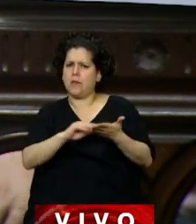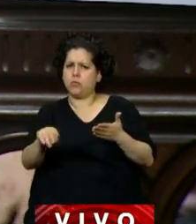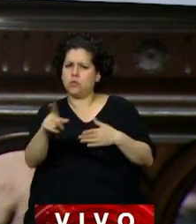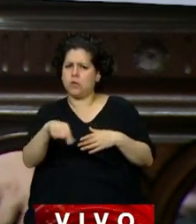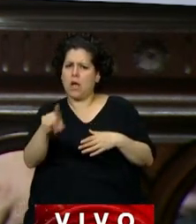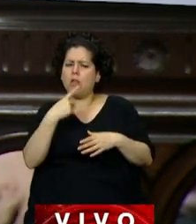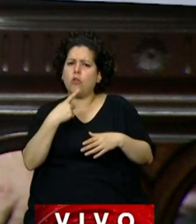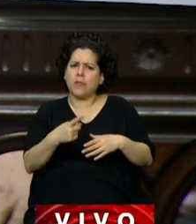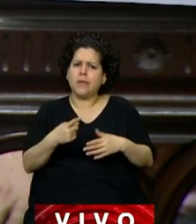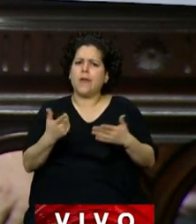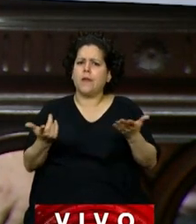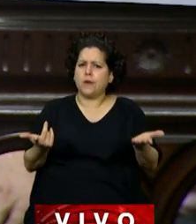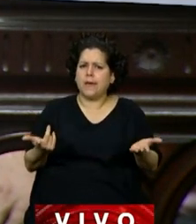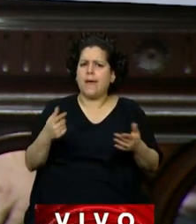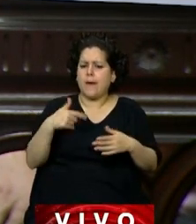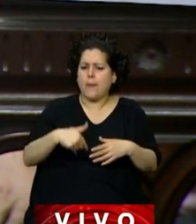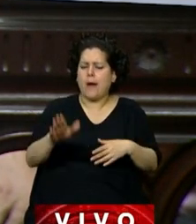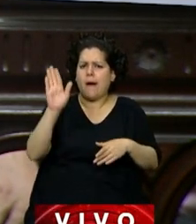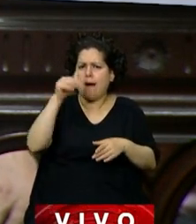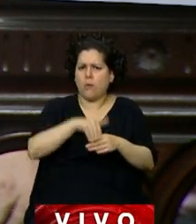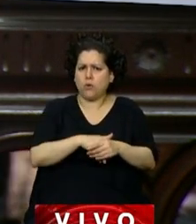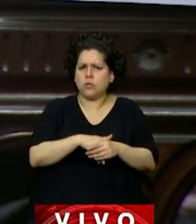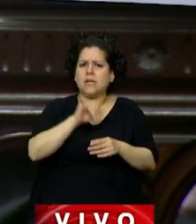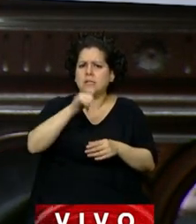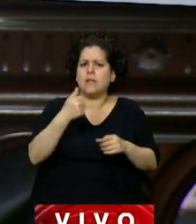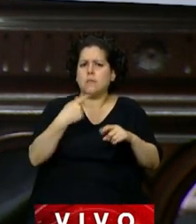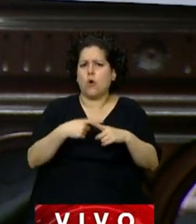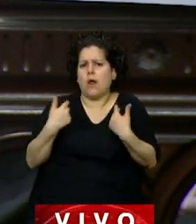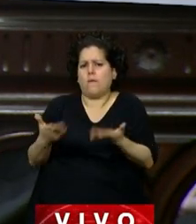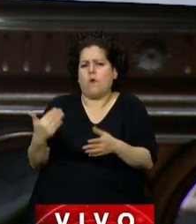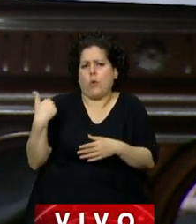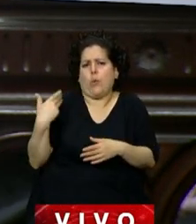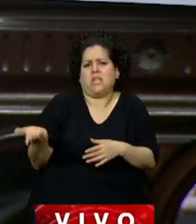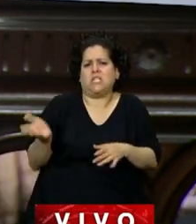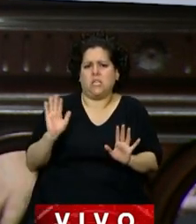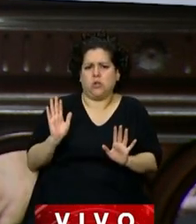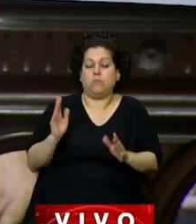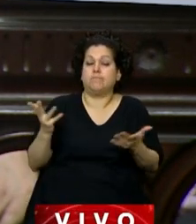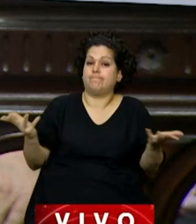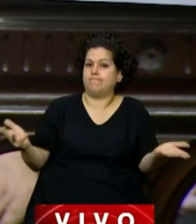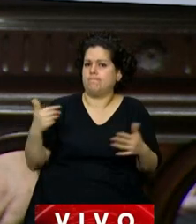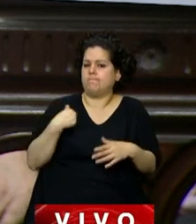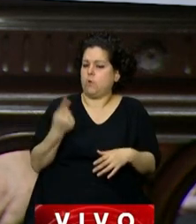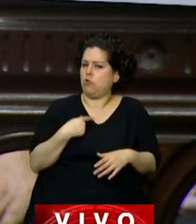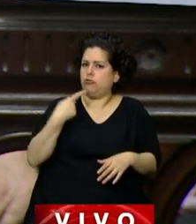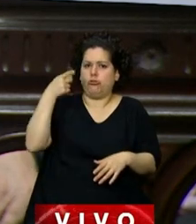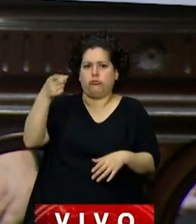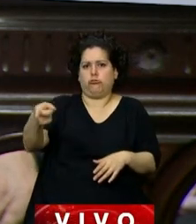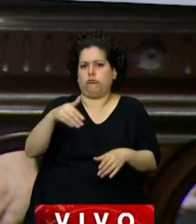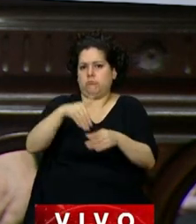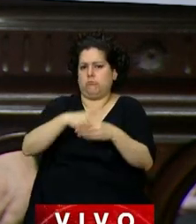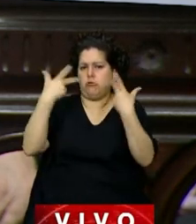nacionales que han hablado de que van a votar por sus vecinos. Claramente vamos a votar en contra de este